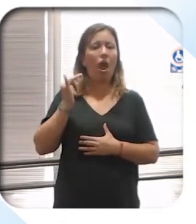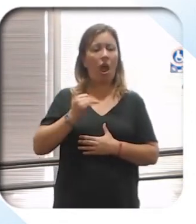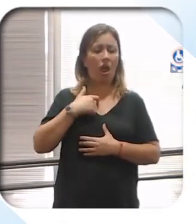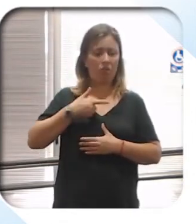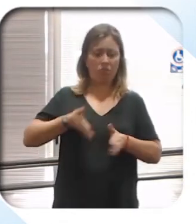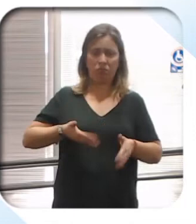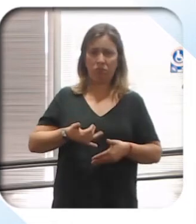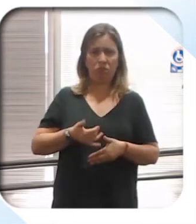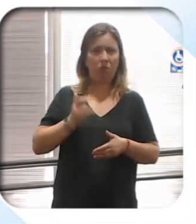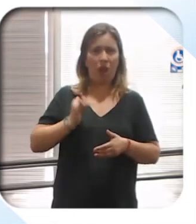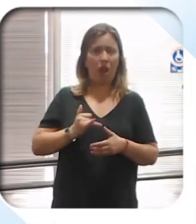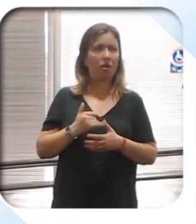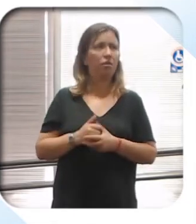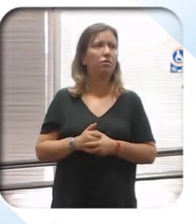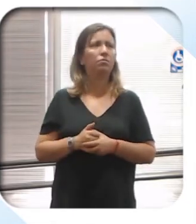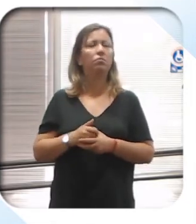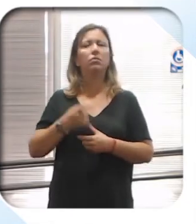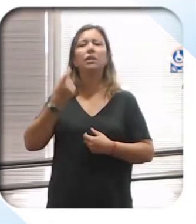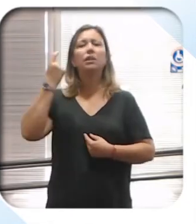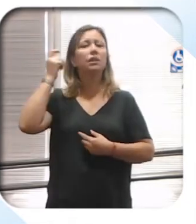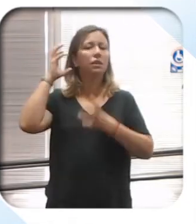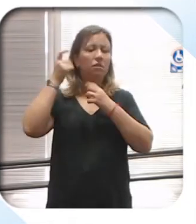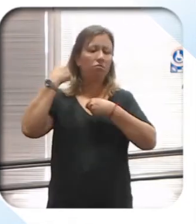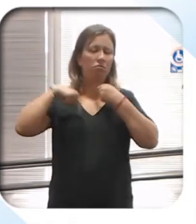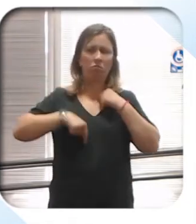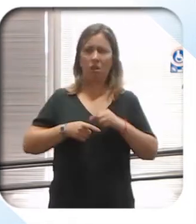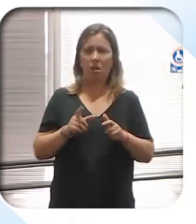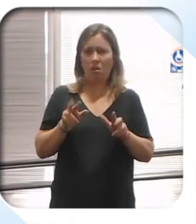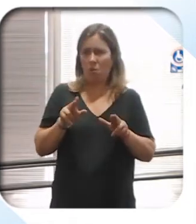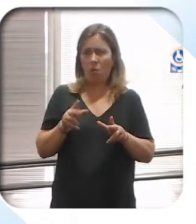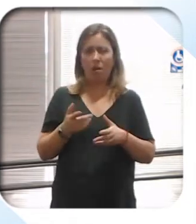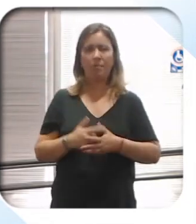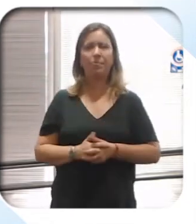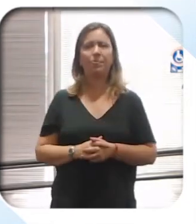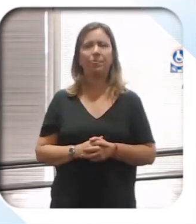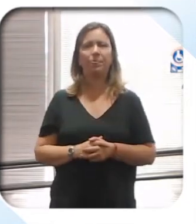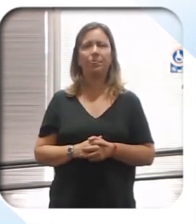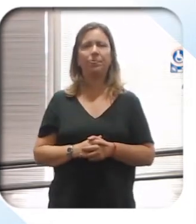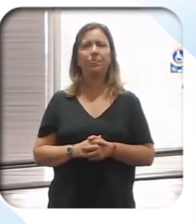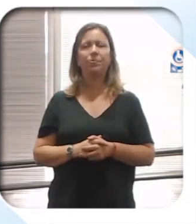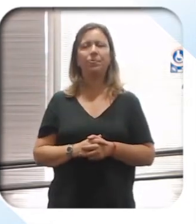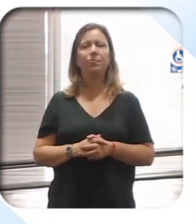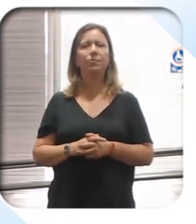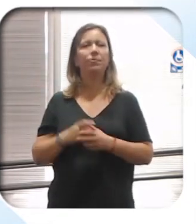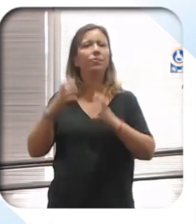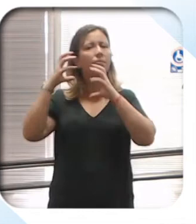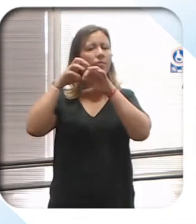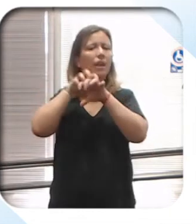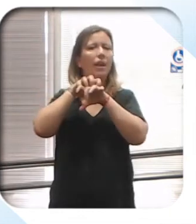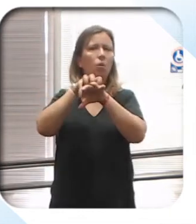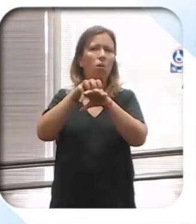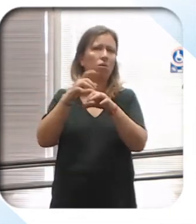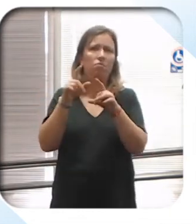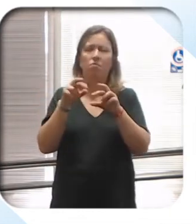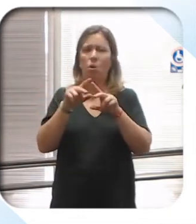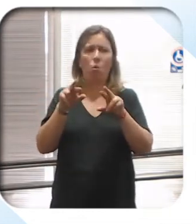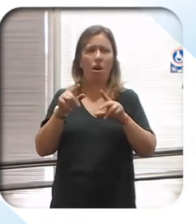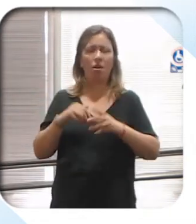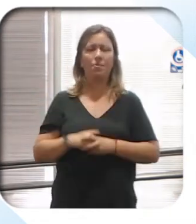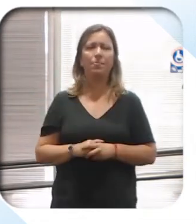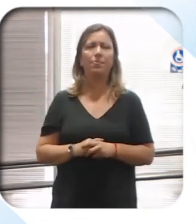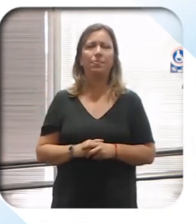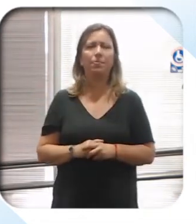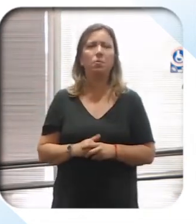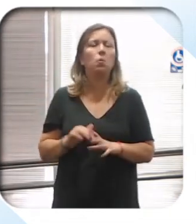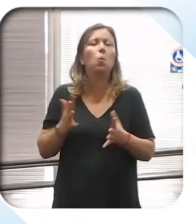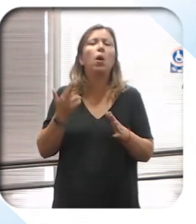aparato genital indemne, el sistema nervioso también. Los neurotransmisores y hormonas son los mismos.